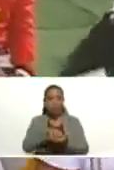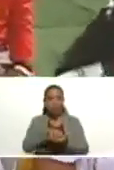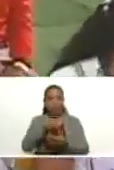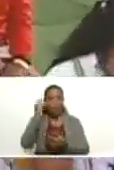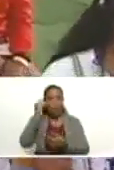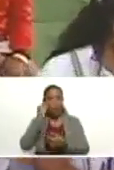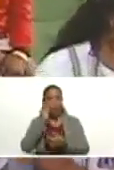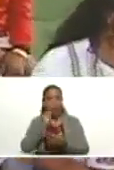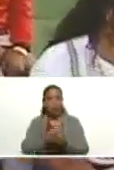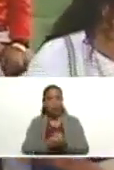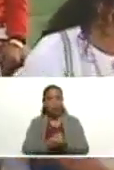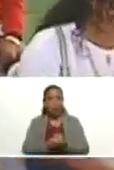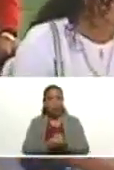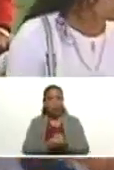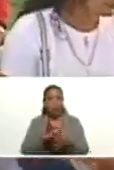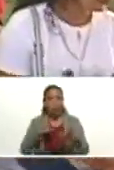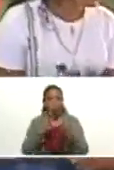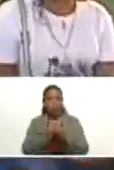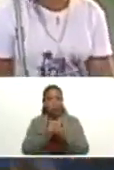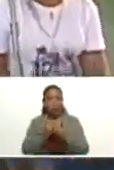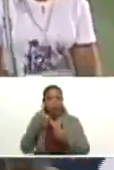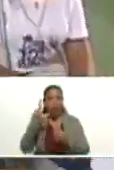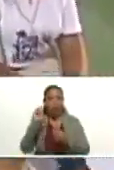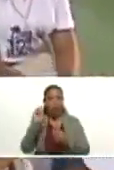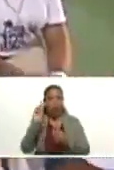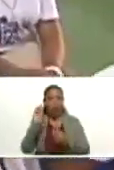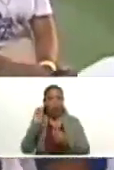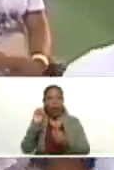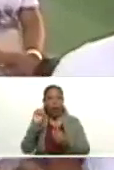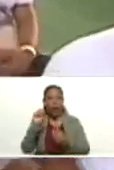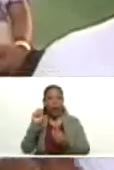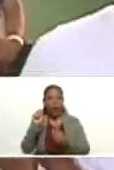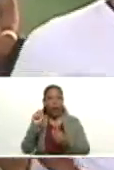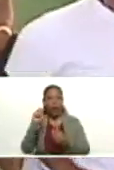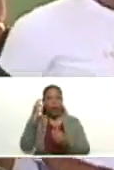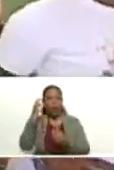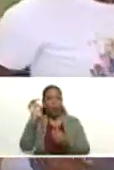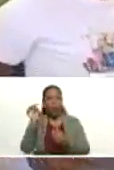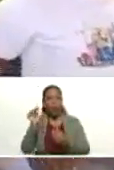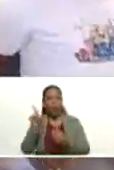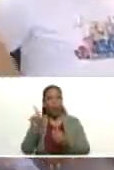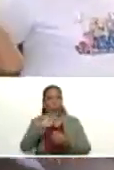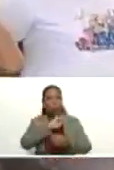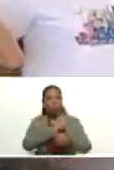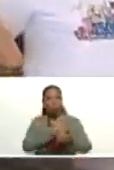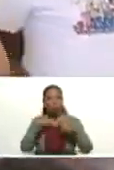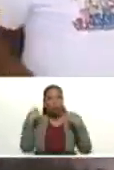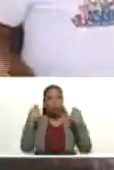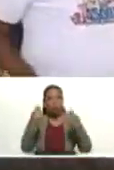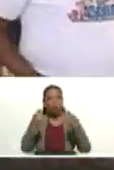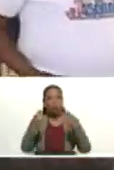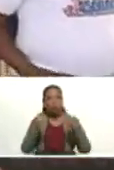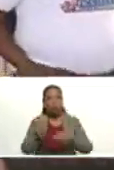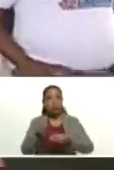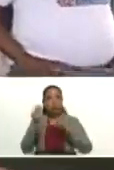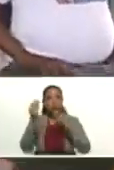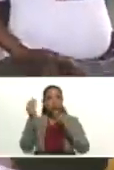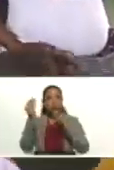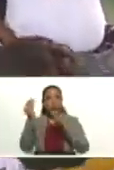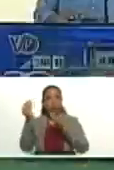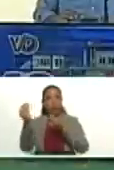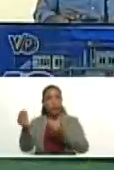Sucre, junto a Lorena Ramírez, del Poder Popular. Allá vamos a entregar